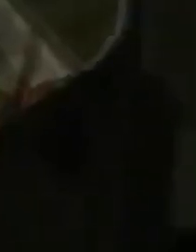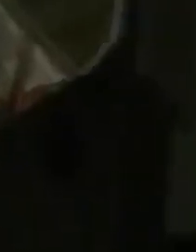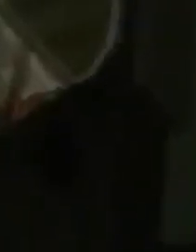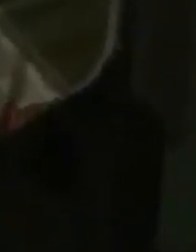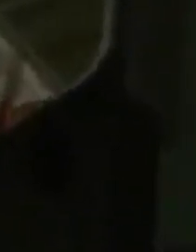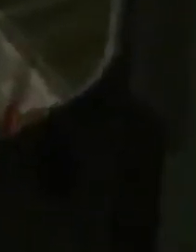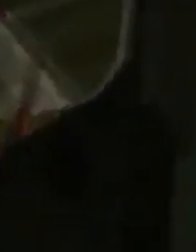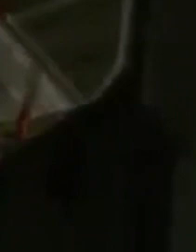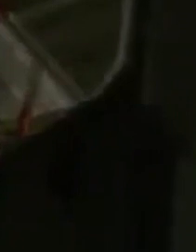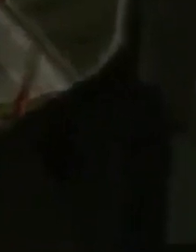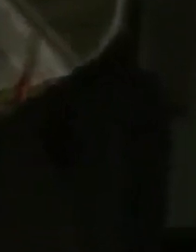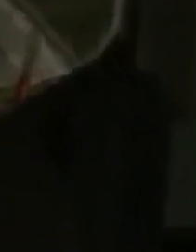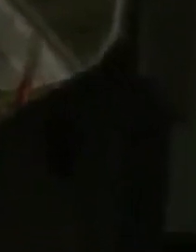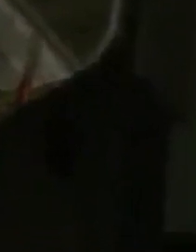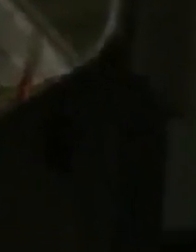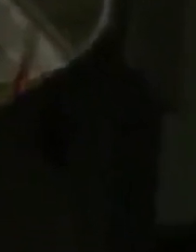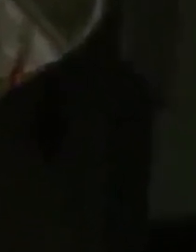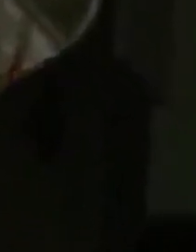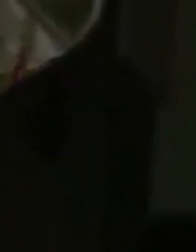¡Chulada!